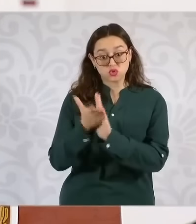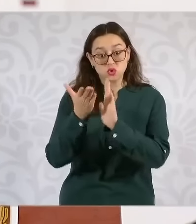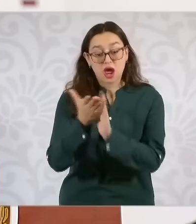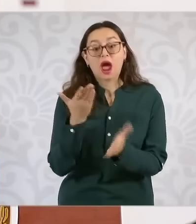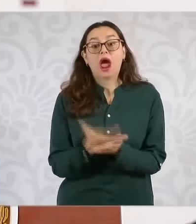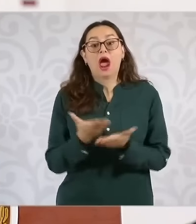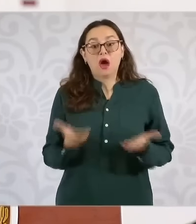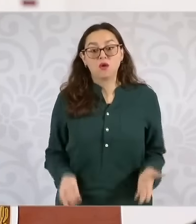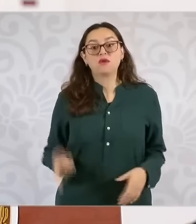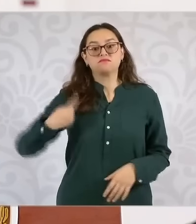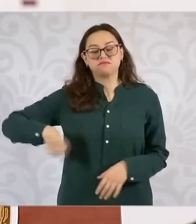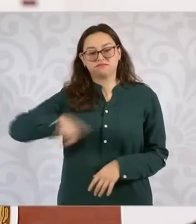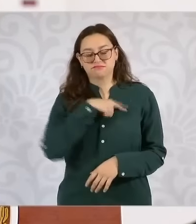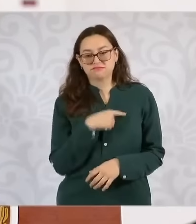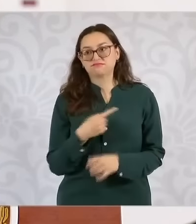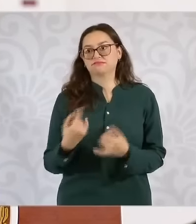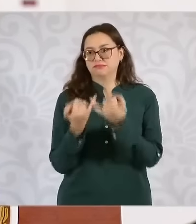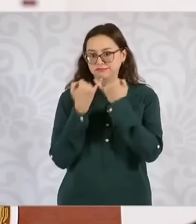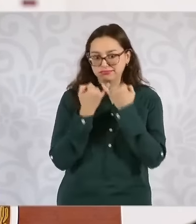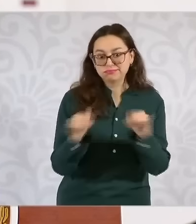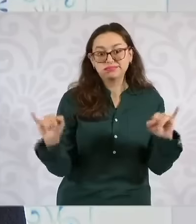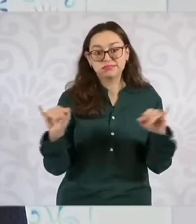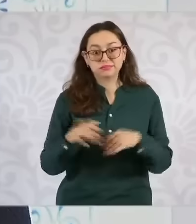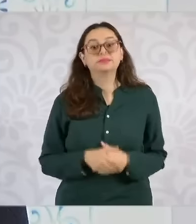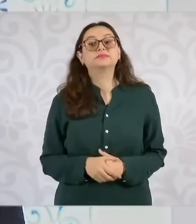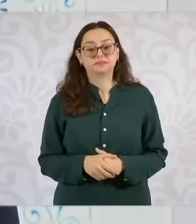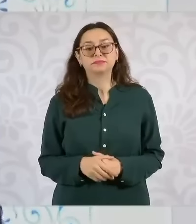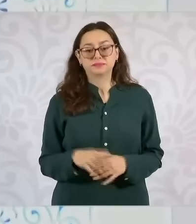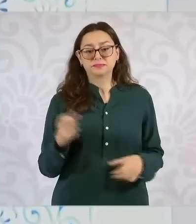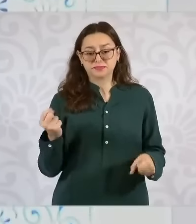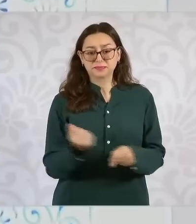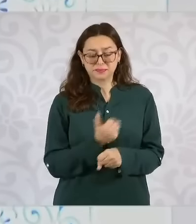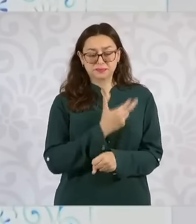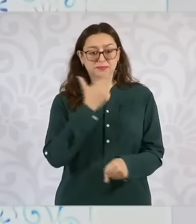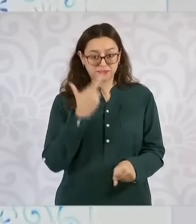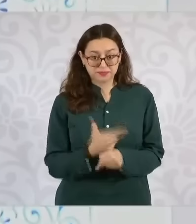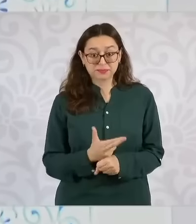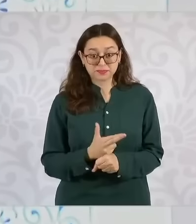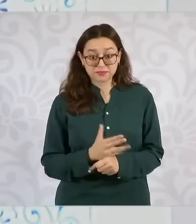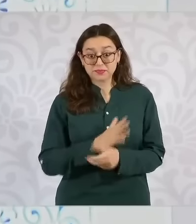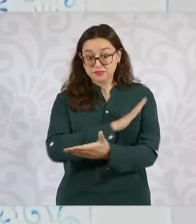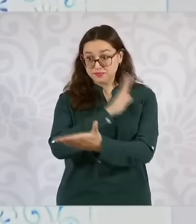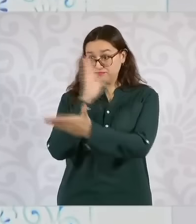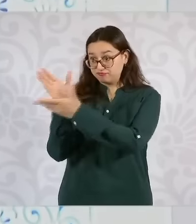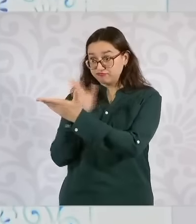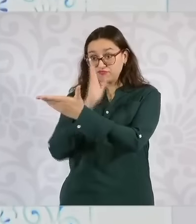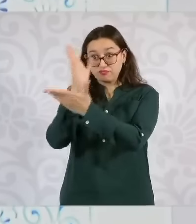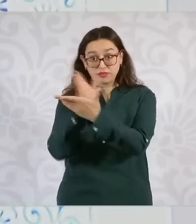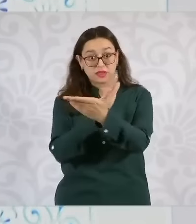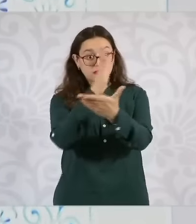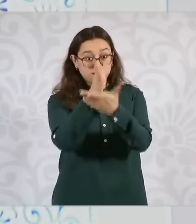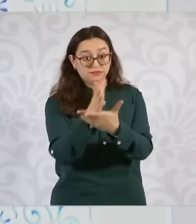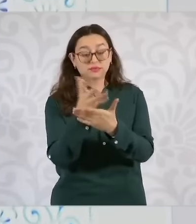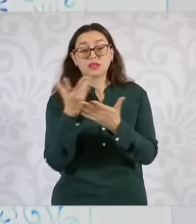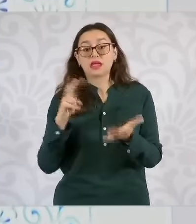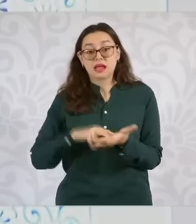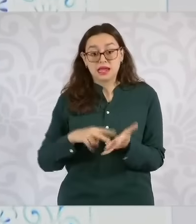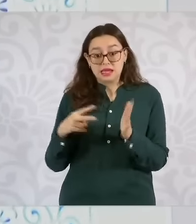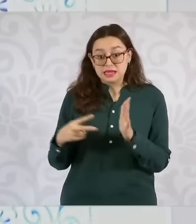de inauguración. Y sí, el general secretario está yendo no solamente a las obras de los ingenieros